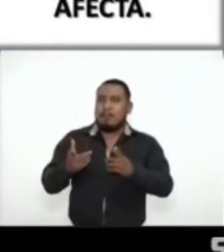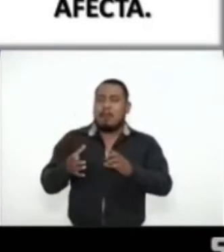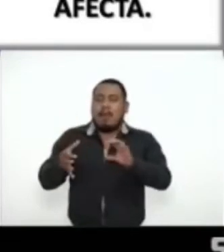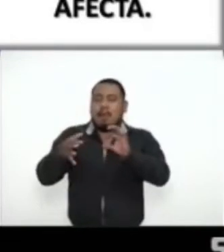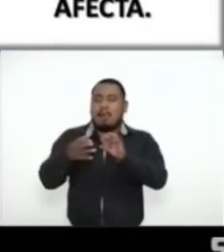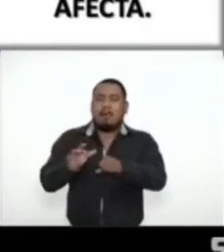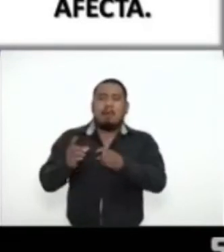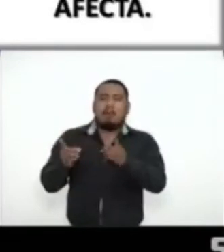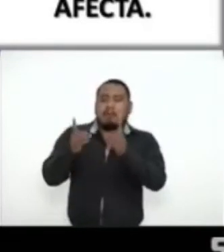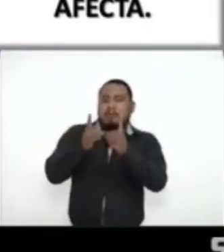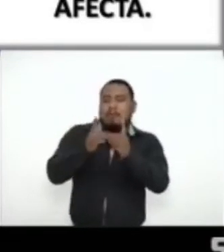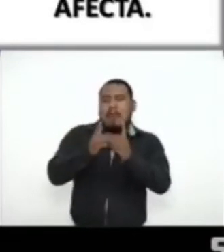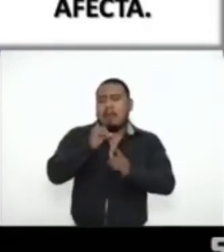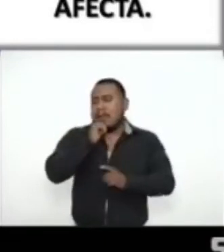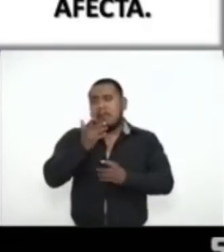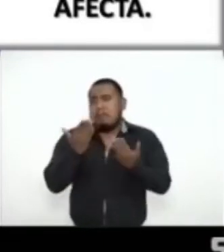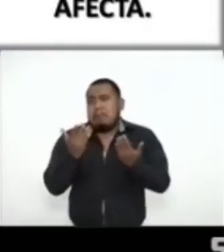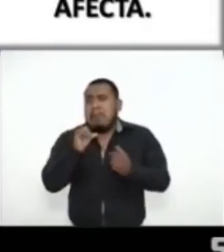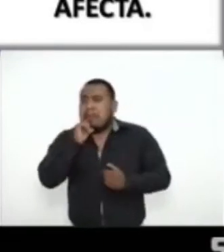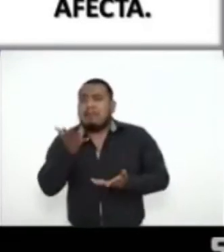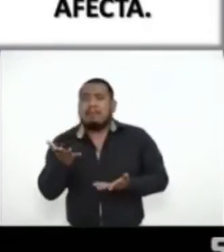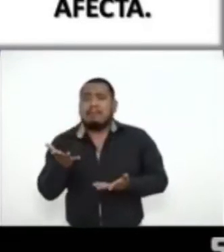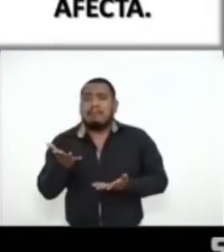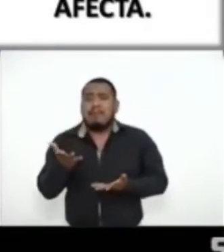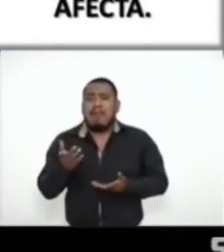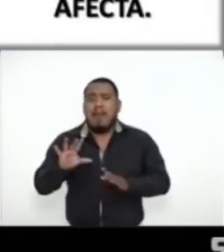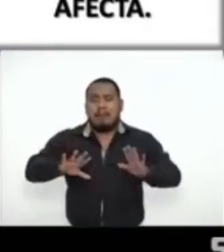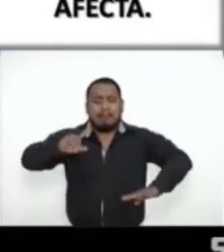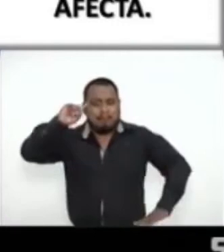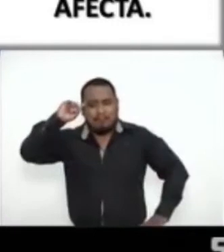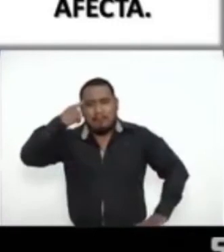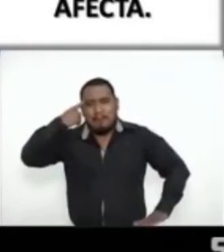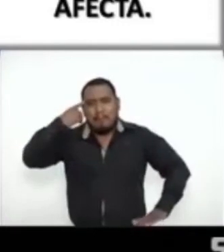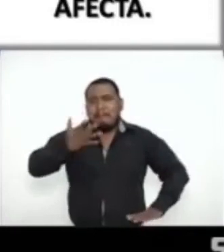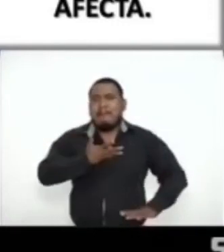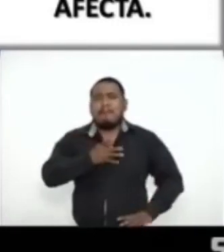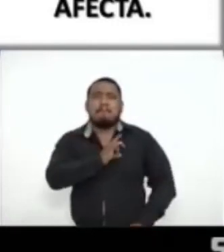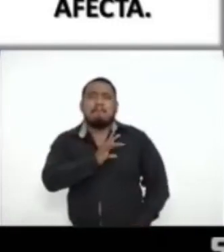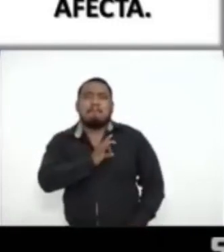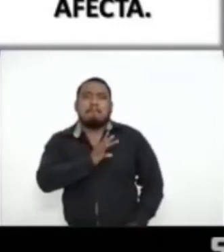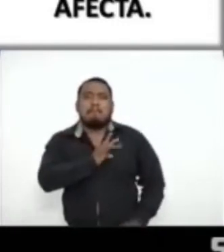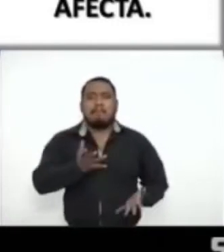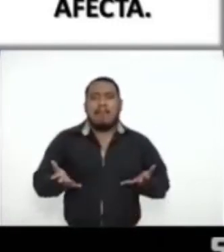contacto. Nada más, no hay más. Nos enojamos, tenemos miedo,